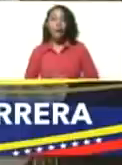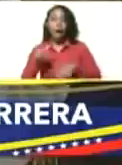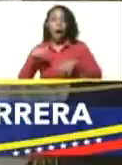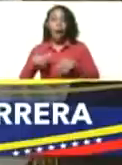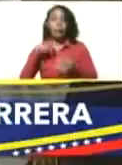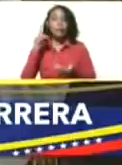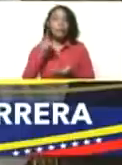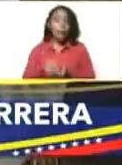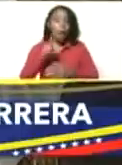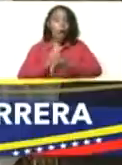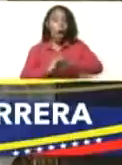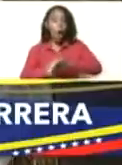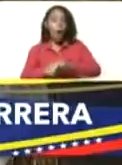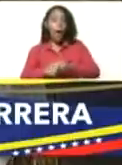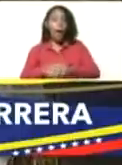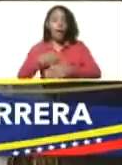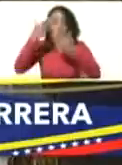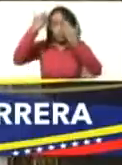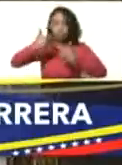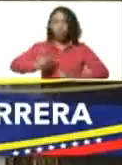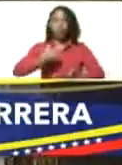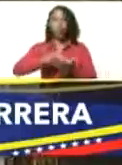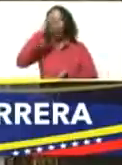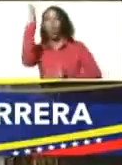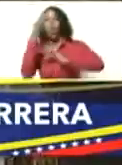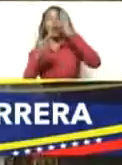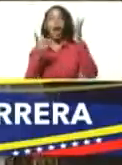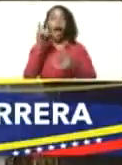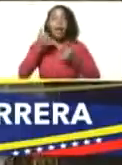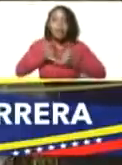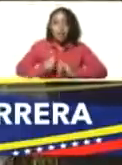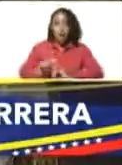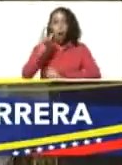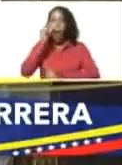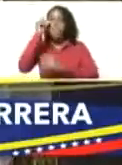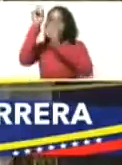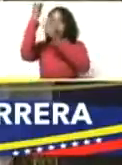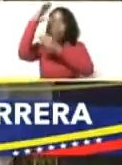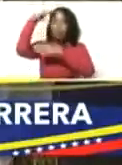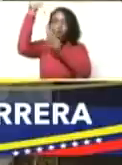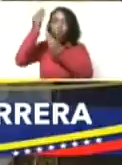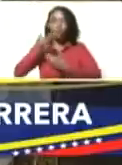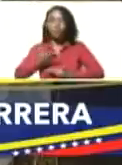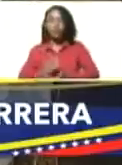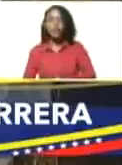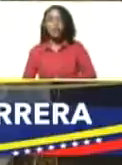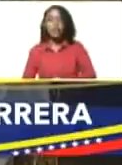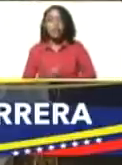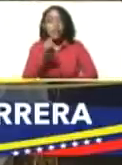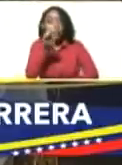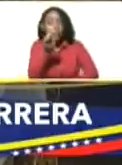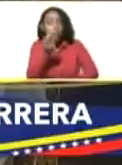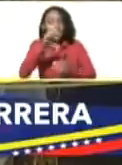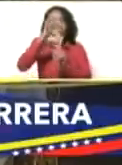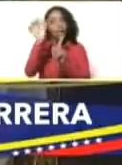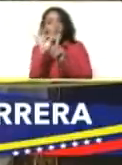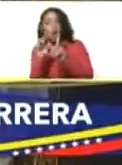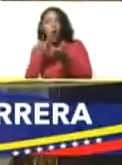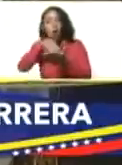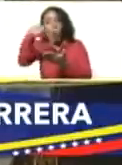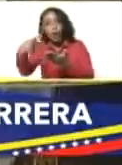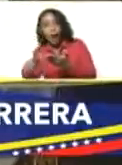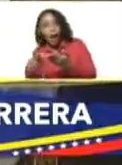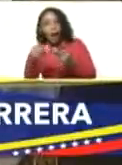sea glorificado el Hijo del Hombre. Les aseguro que si el grano de trigo no cae en tierra y